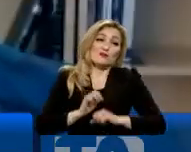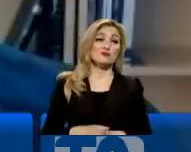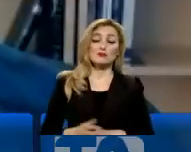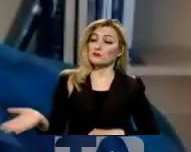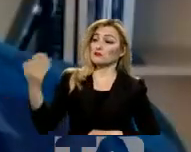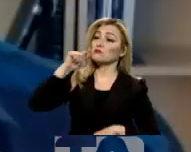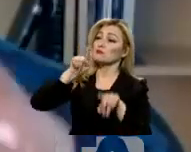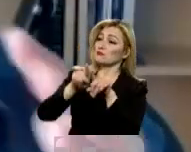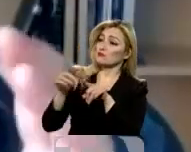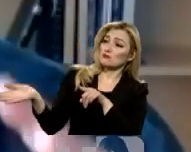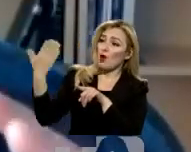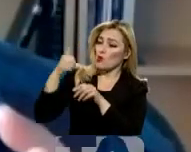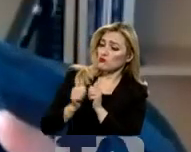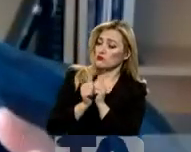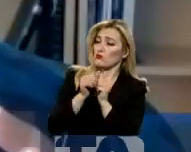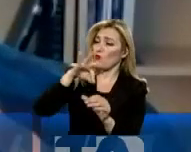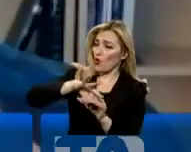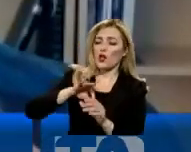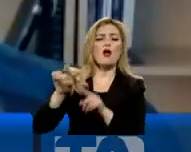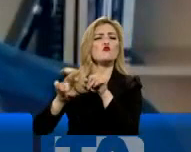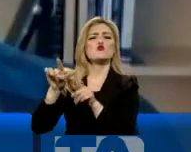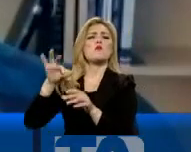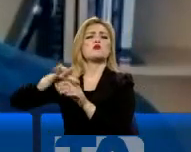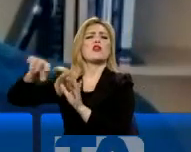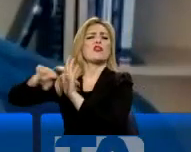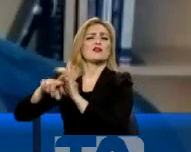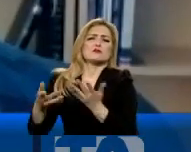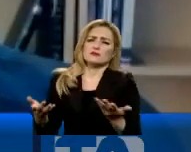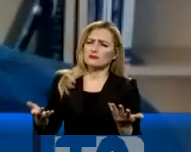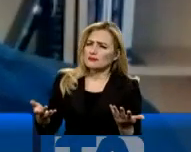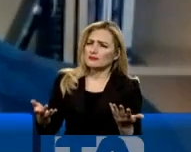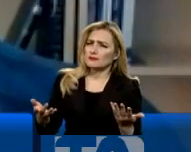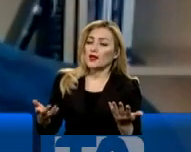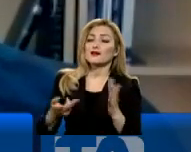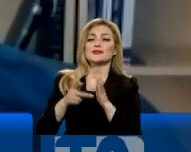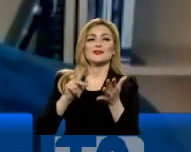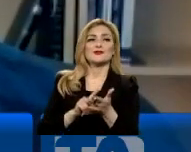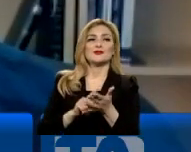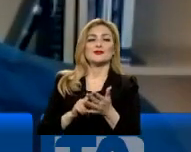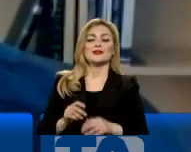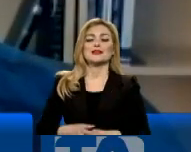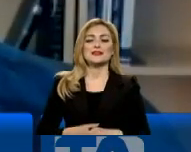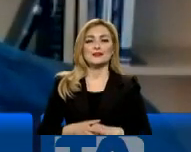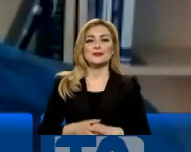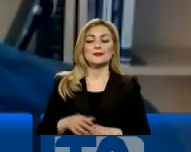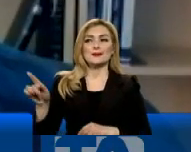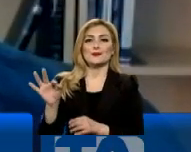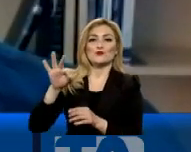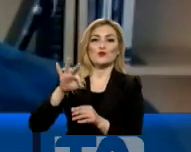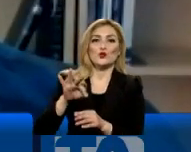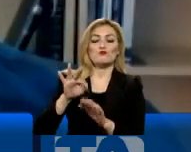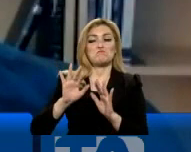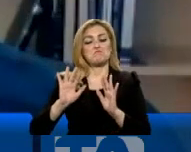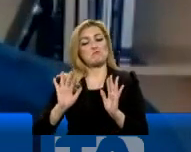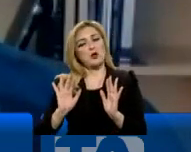al acuerdo ahora con la mayoría que ya tenemos, se activan unas cosas que se llaman los exit consents, los consentimientos